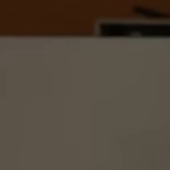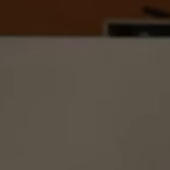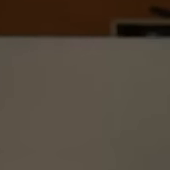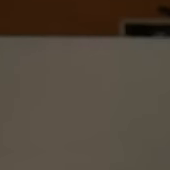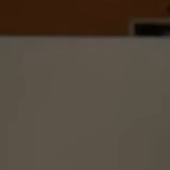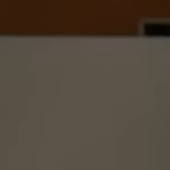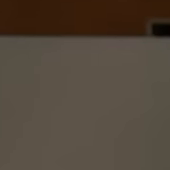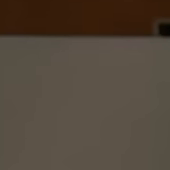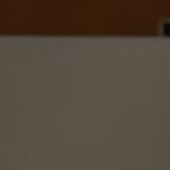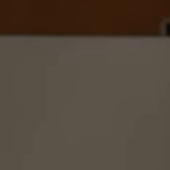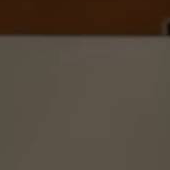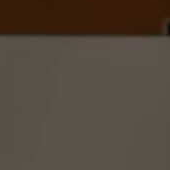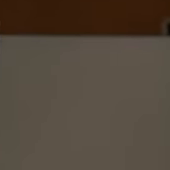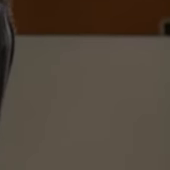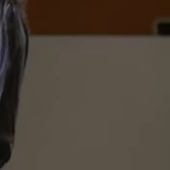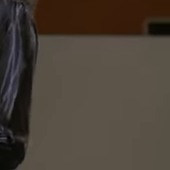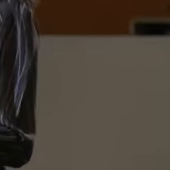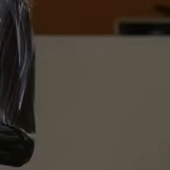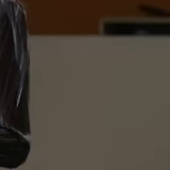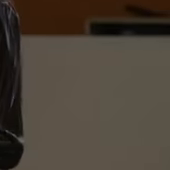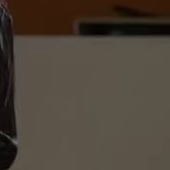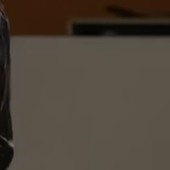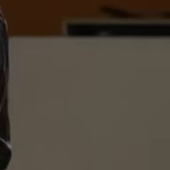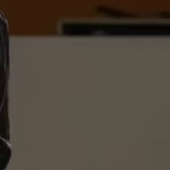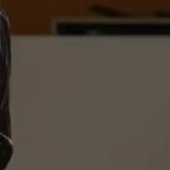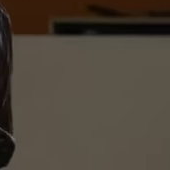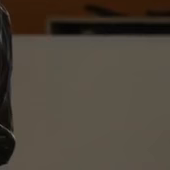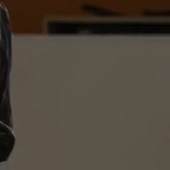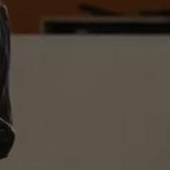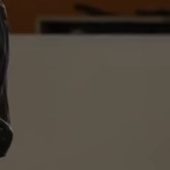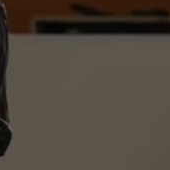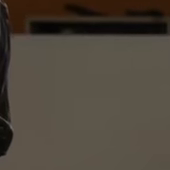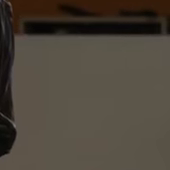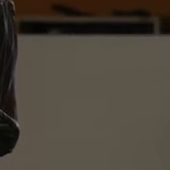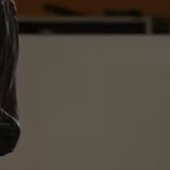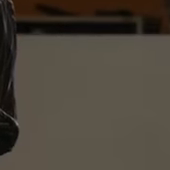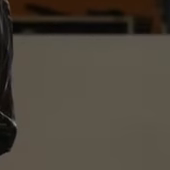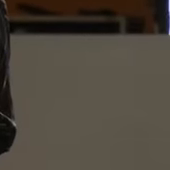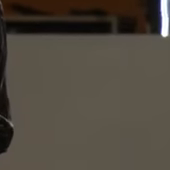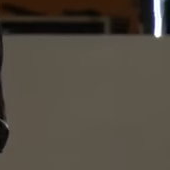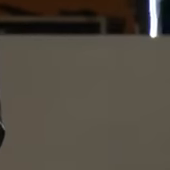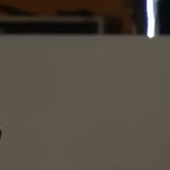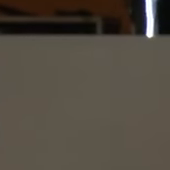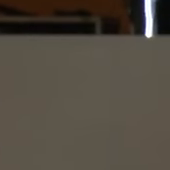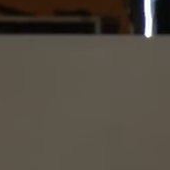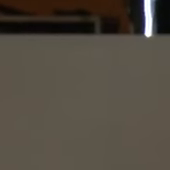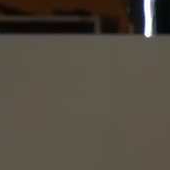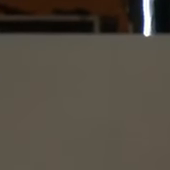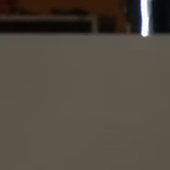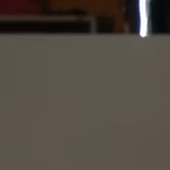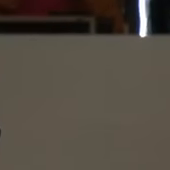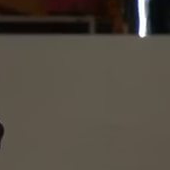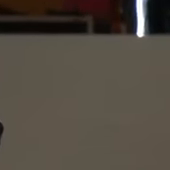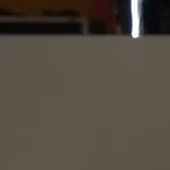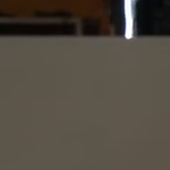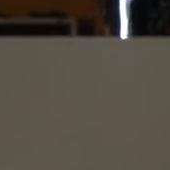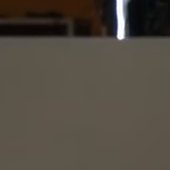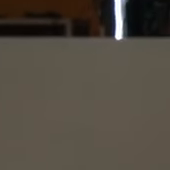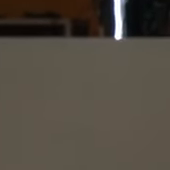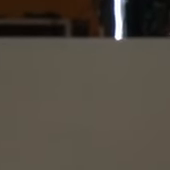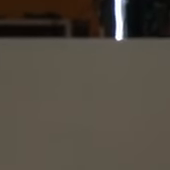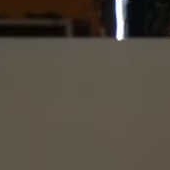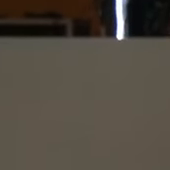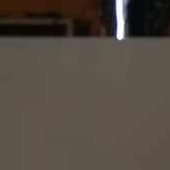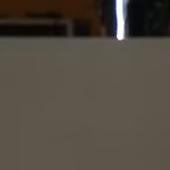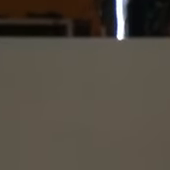de las juventudes así como poner el reflector sobre el valor que tiene su inclusión en las organizaciones